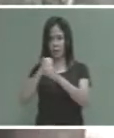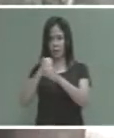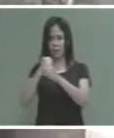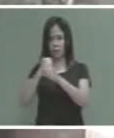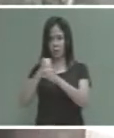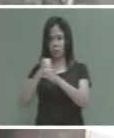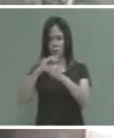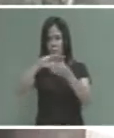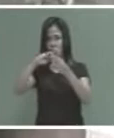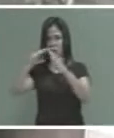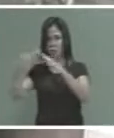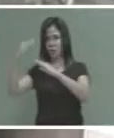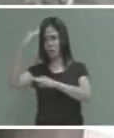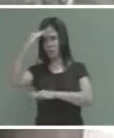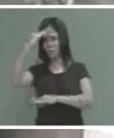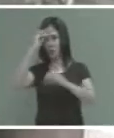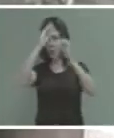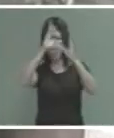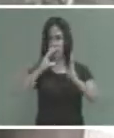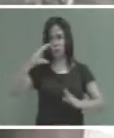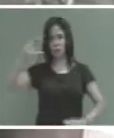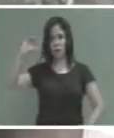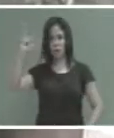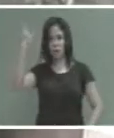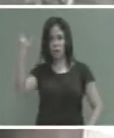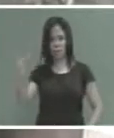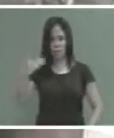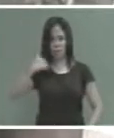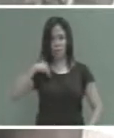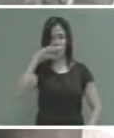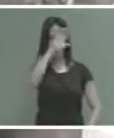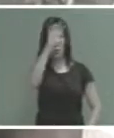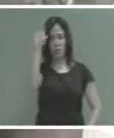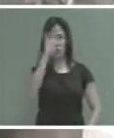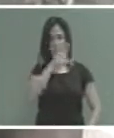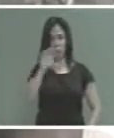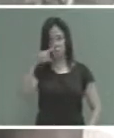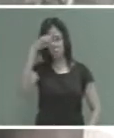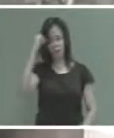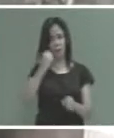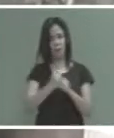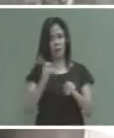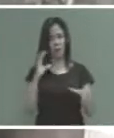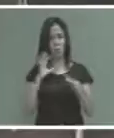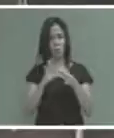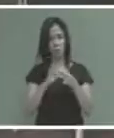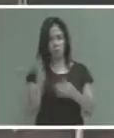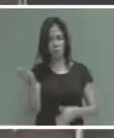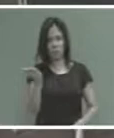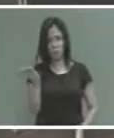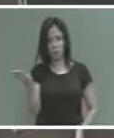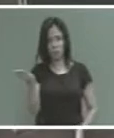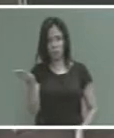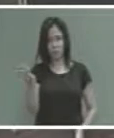Arboleda tiene una exposición allá, que trabajamos en conjunto con ellos. Así que básicamente la función